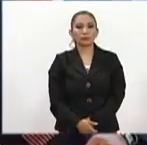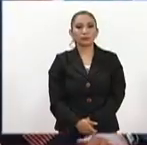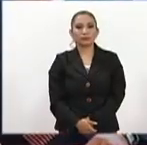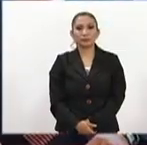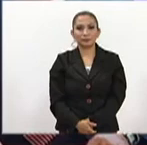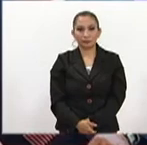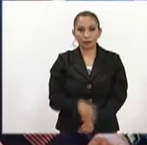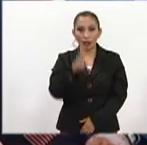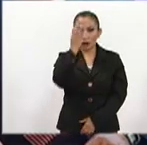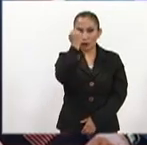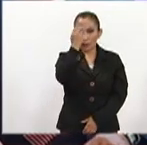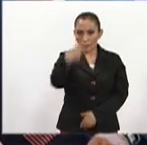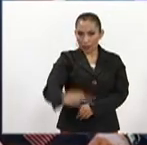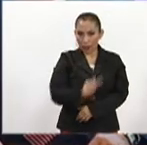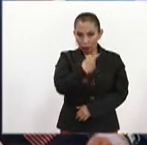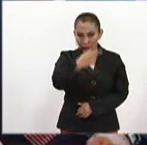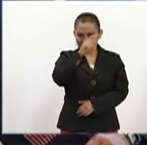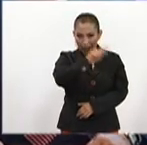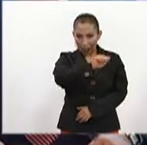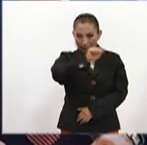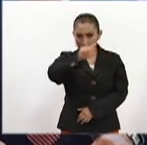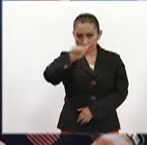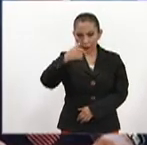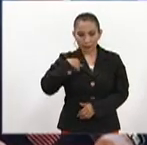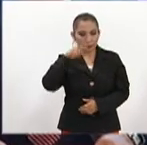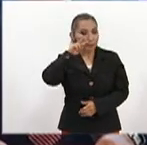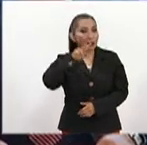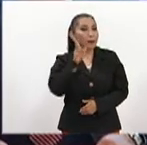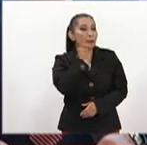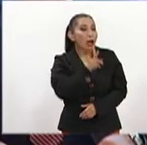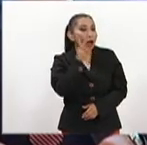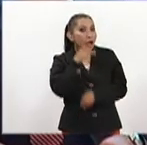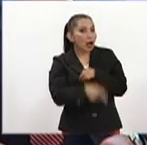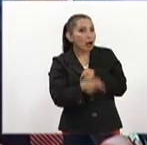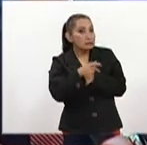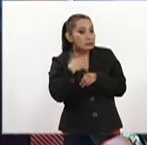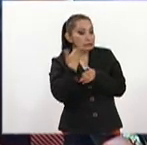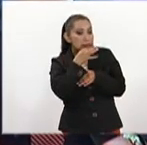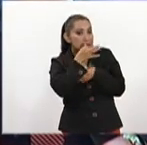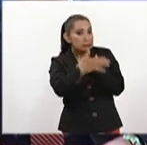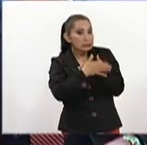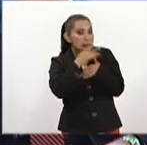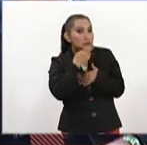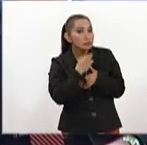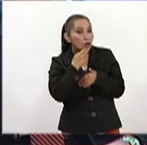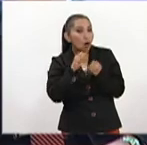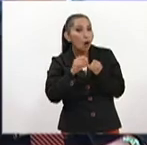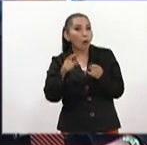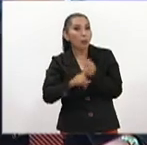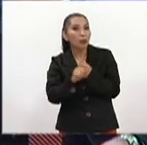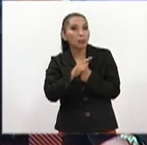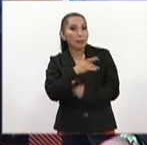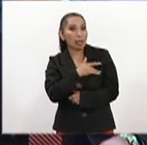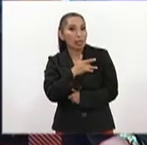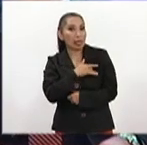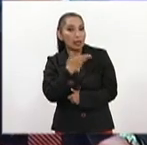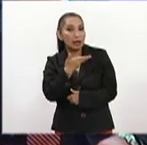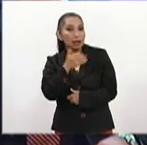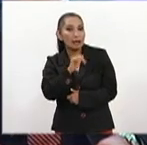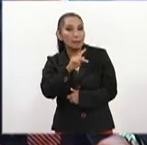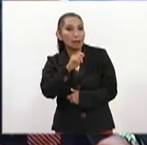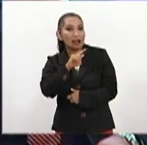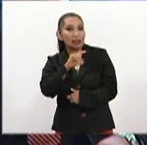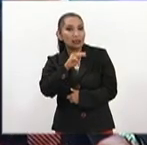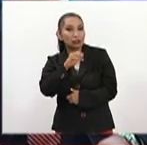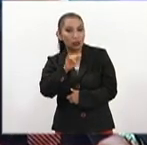Hace 9 preguntas. Calcula el riesgo de diagnóstico de enfermedades como diabetes y hipertensión.